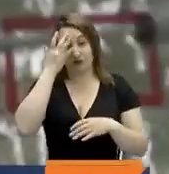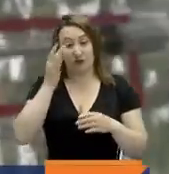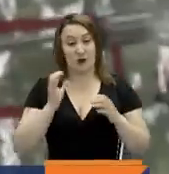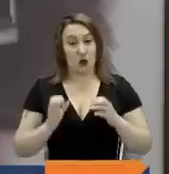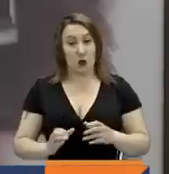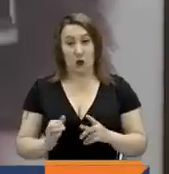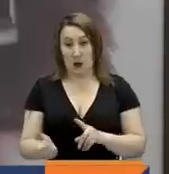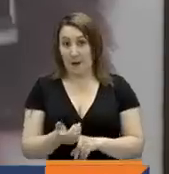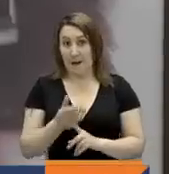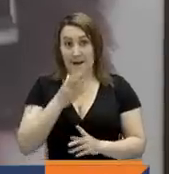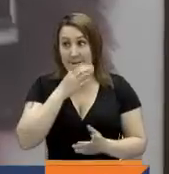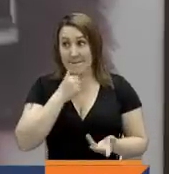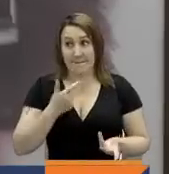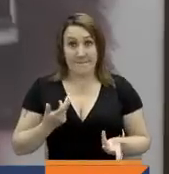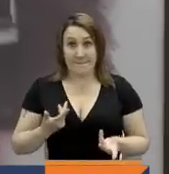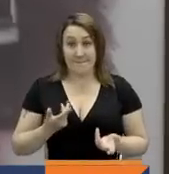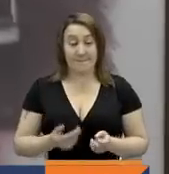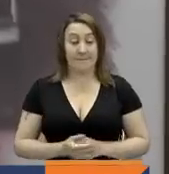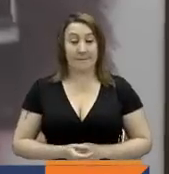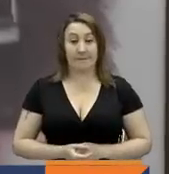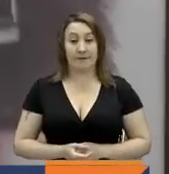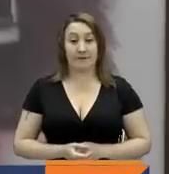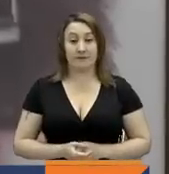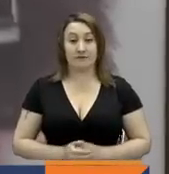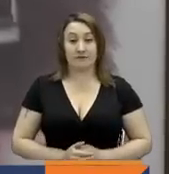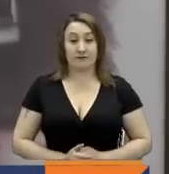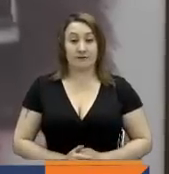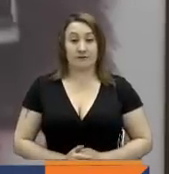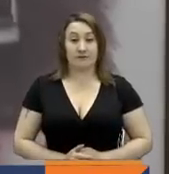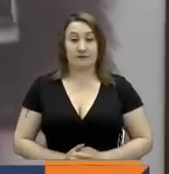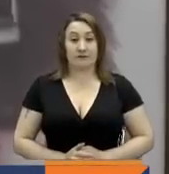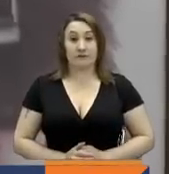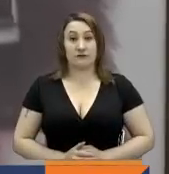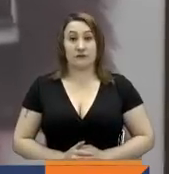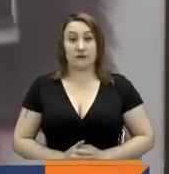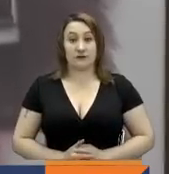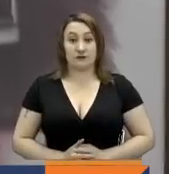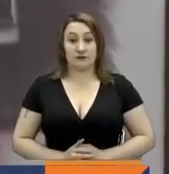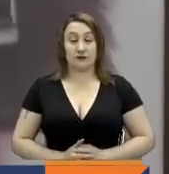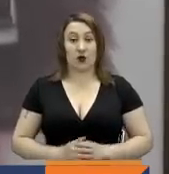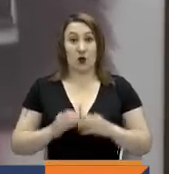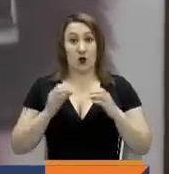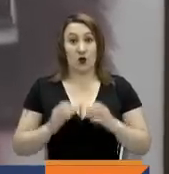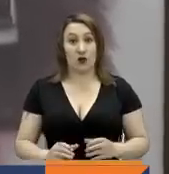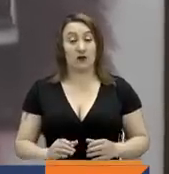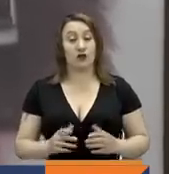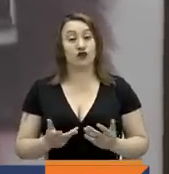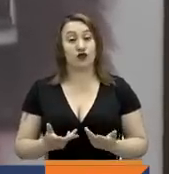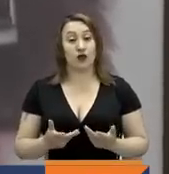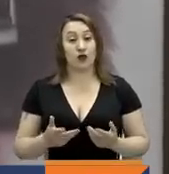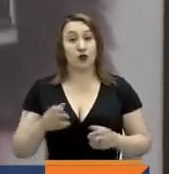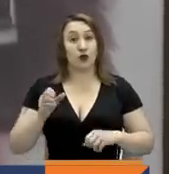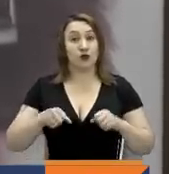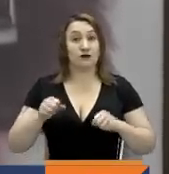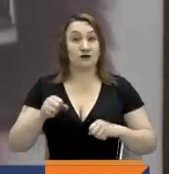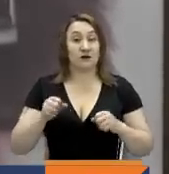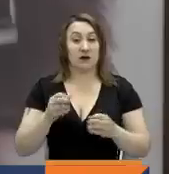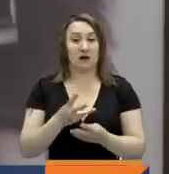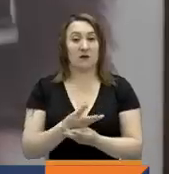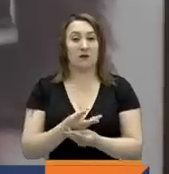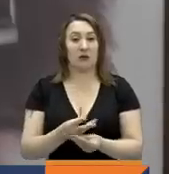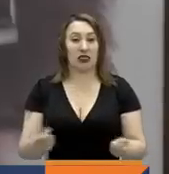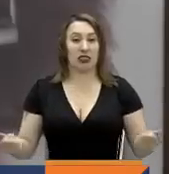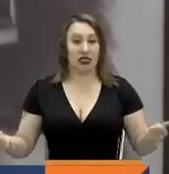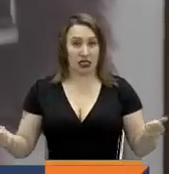nunca apareció el cuerpo fue posiblemente o quedó desintegrado